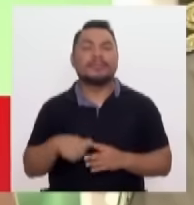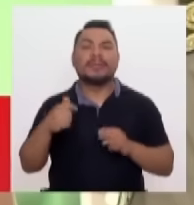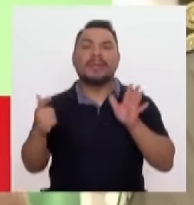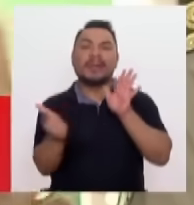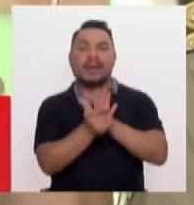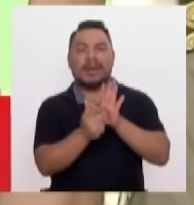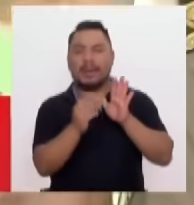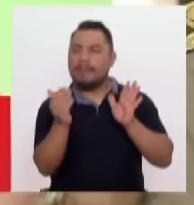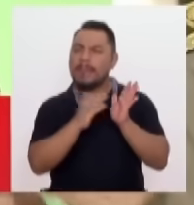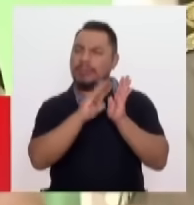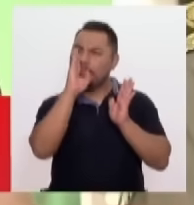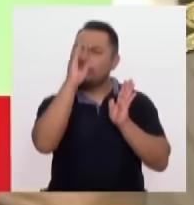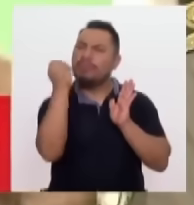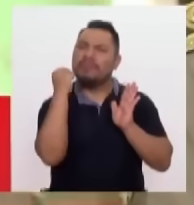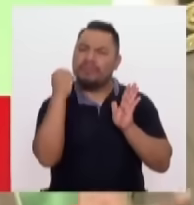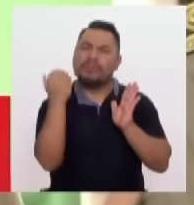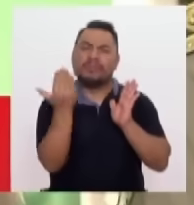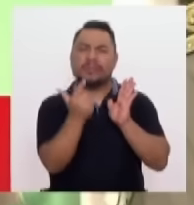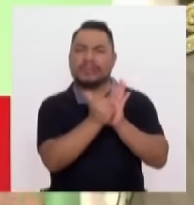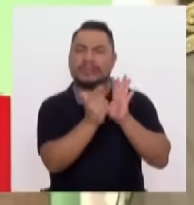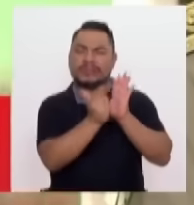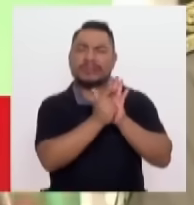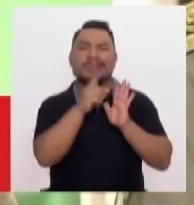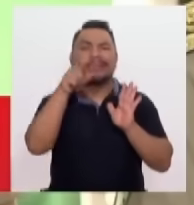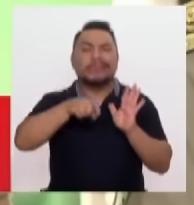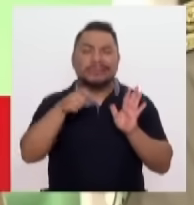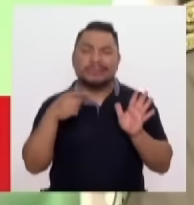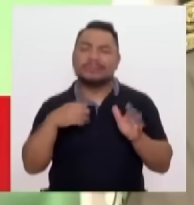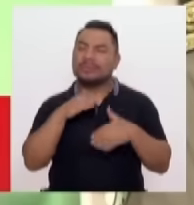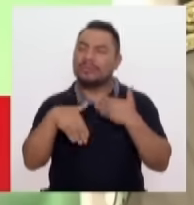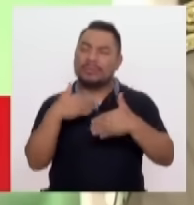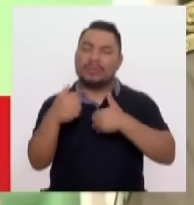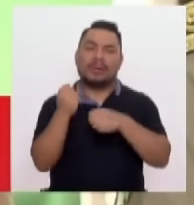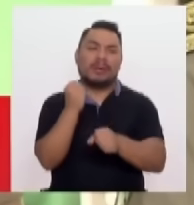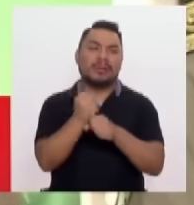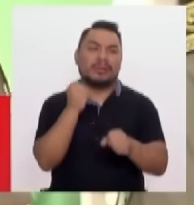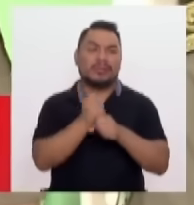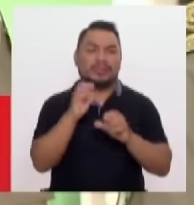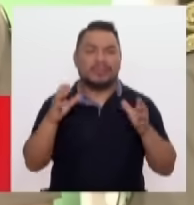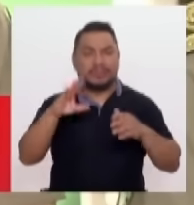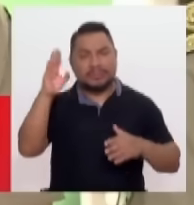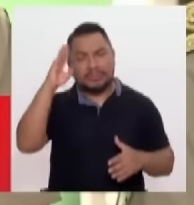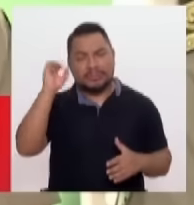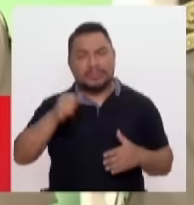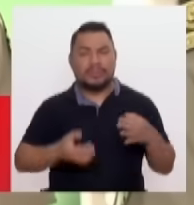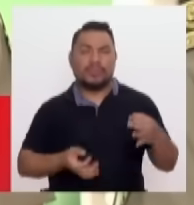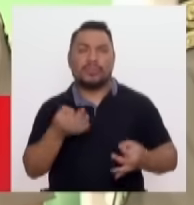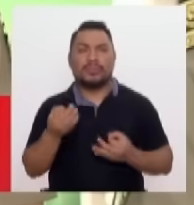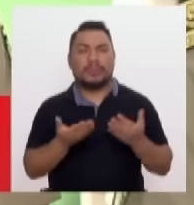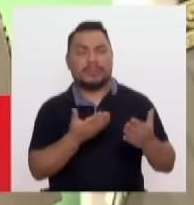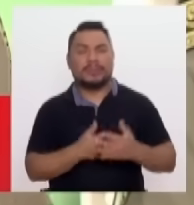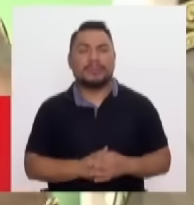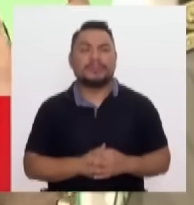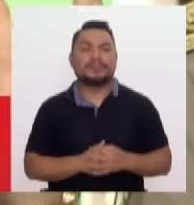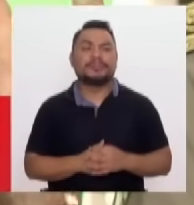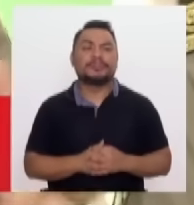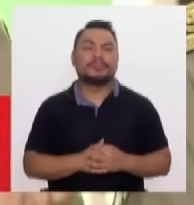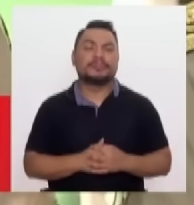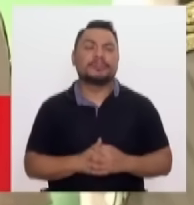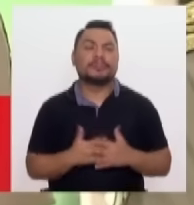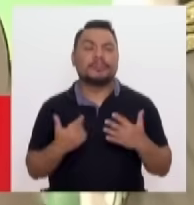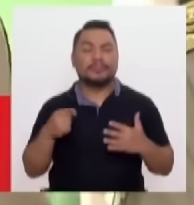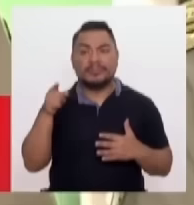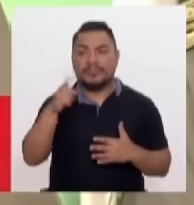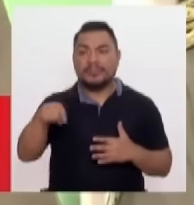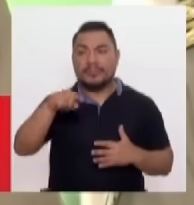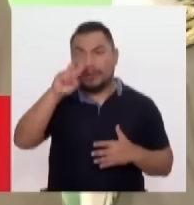leyes que también agilicen, dinamicen la labor de los operadores de justicia. Si es que